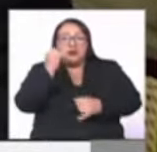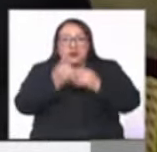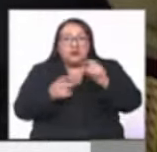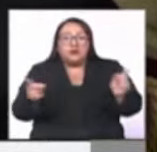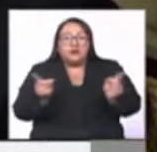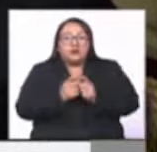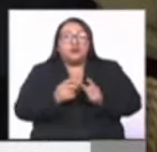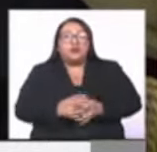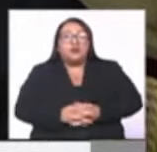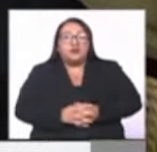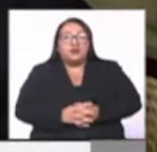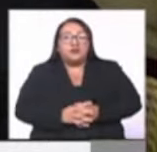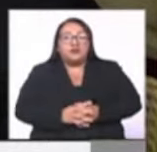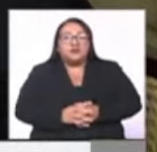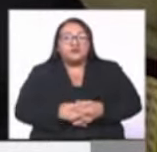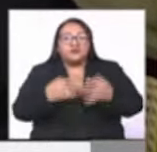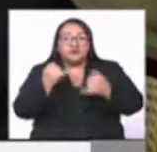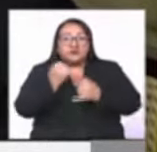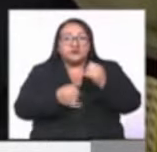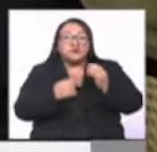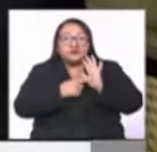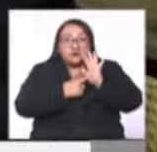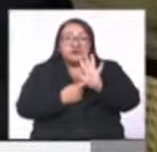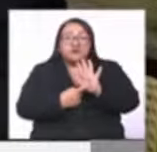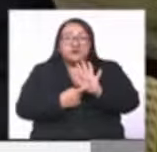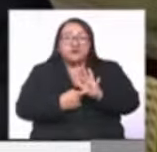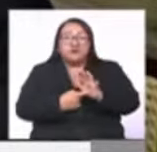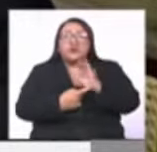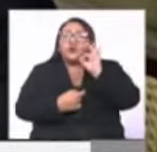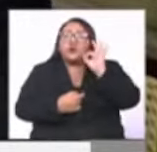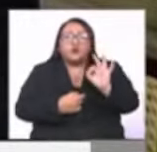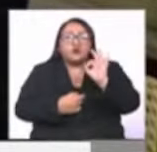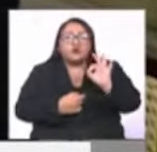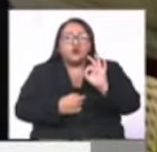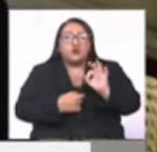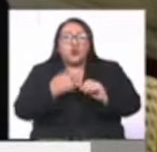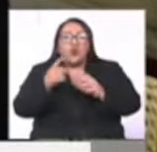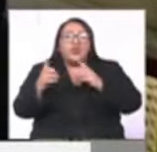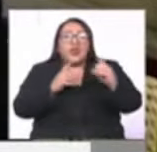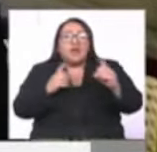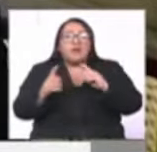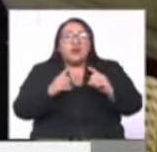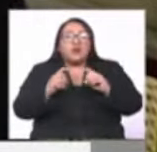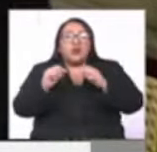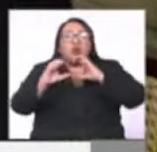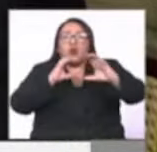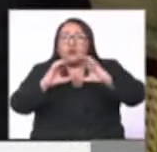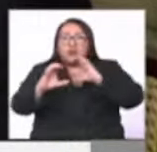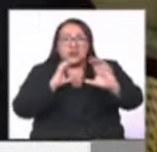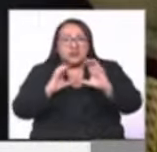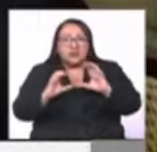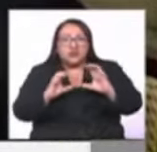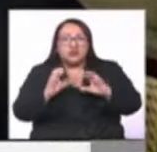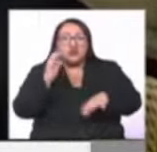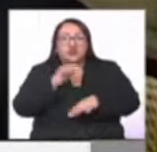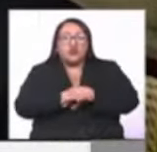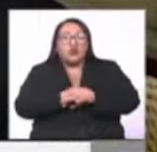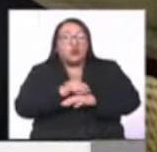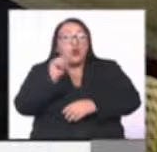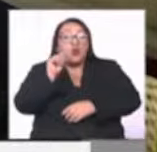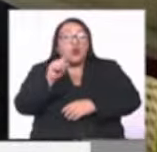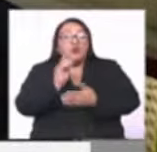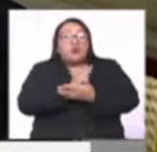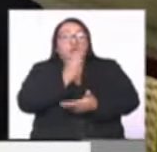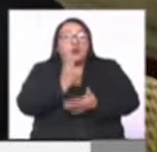del informe final revela precisamente un debate una discusión sobre un